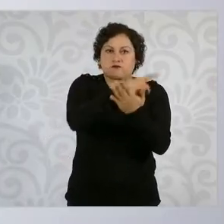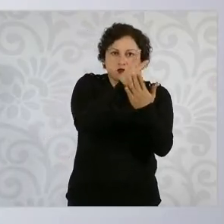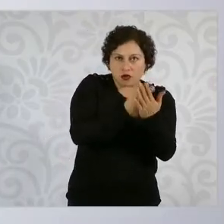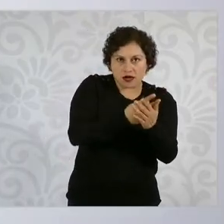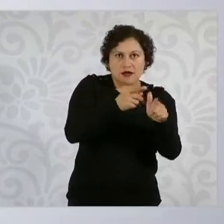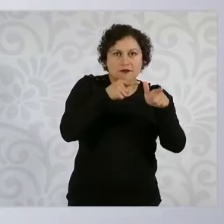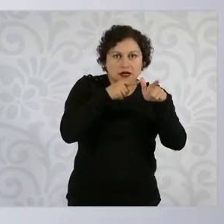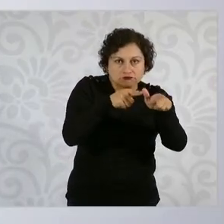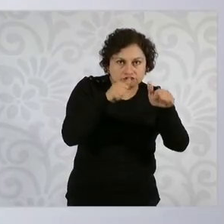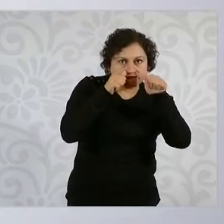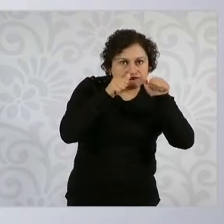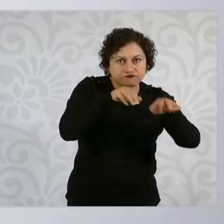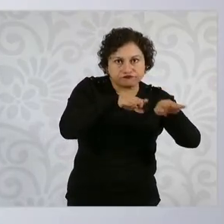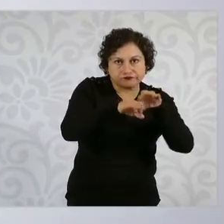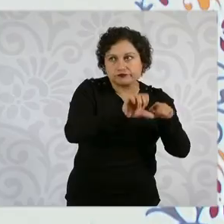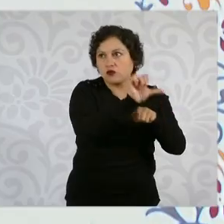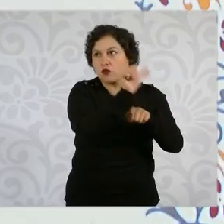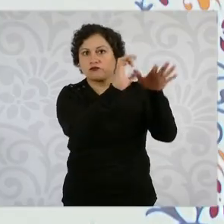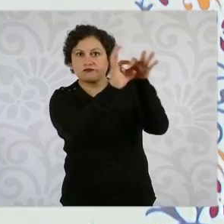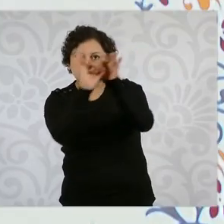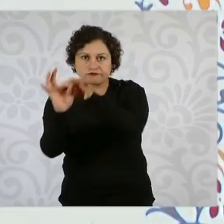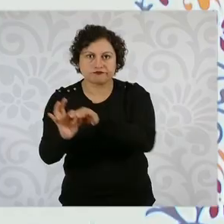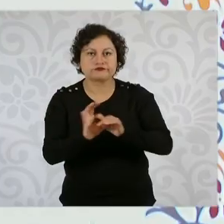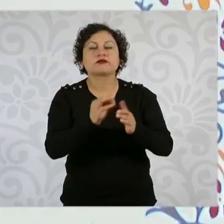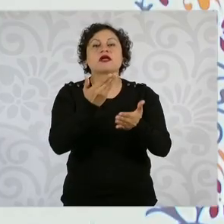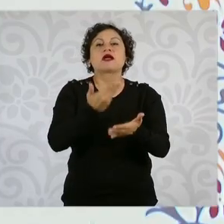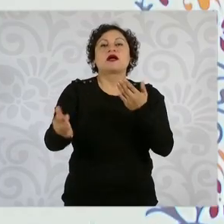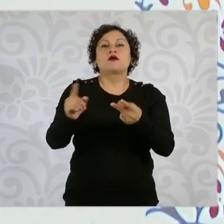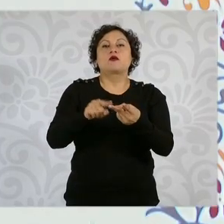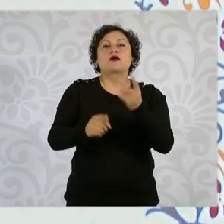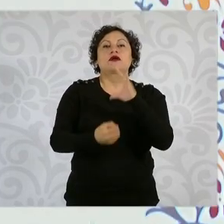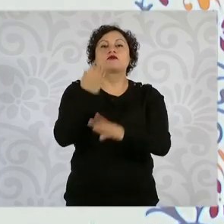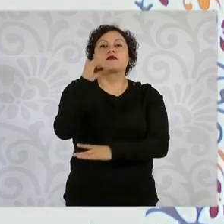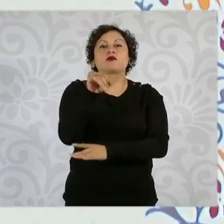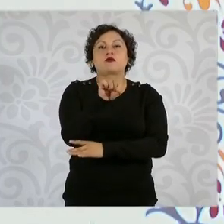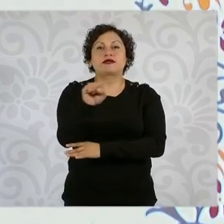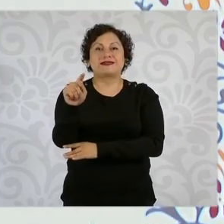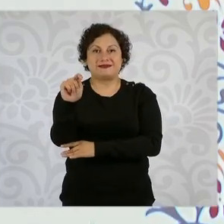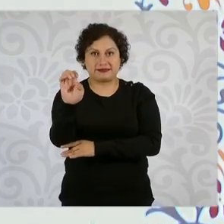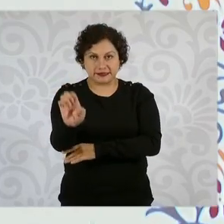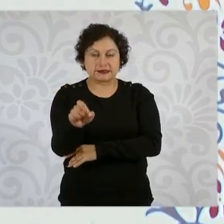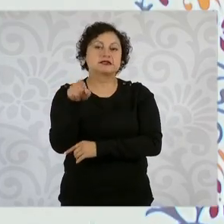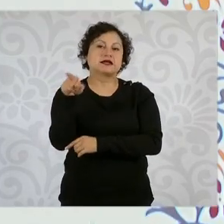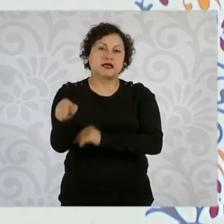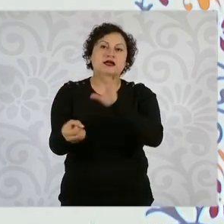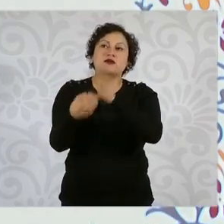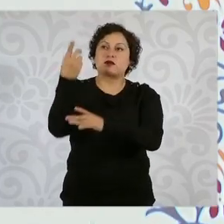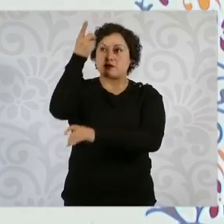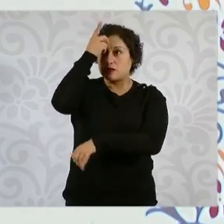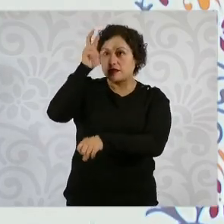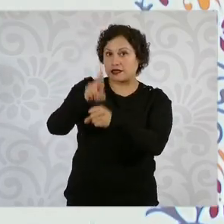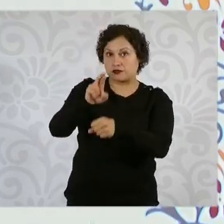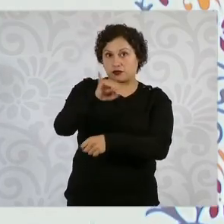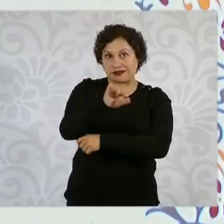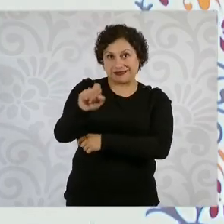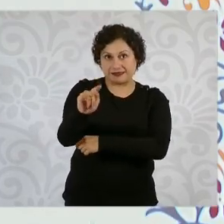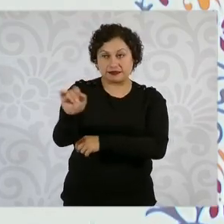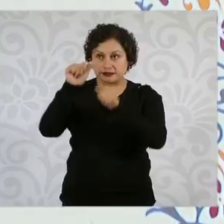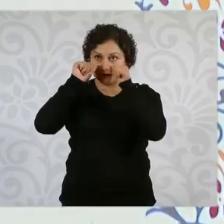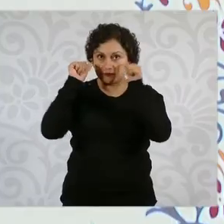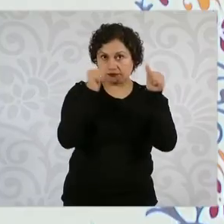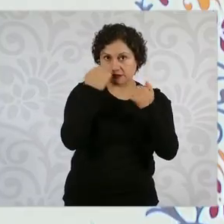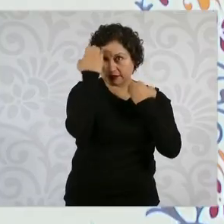instituciones. Ahora también el ISSSTE, ya con el nuevo director del ISSSTE, pues es retomar eso para que se